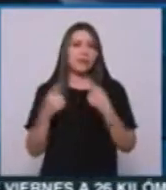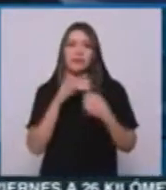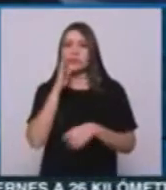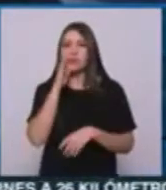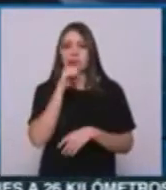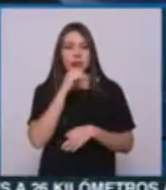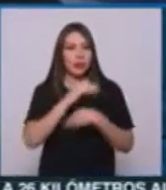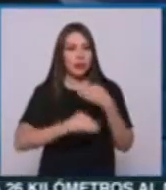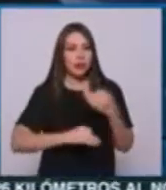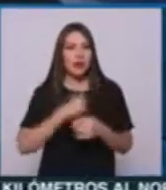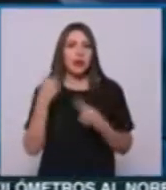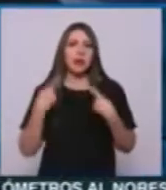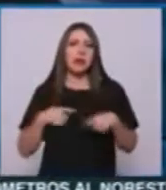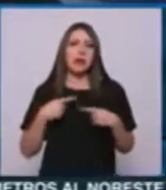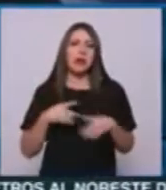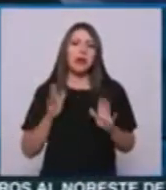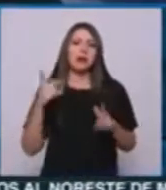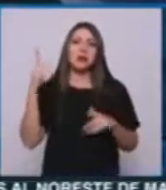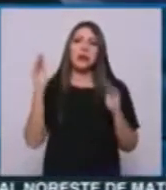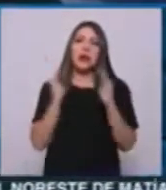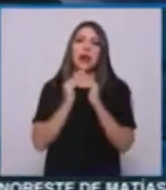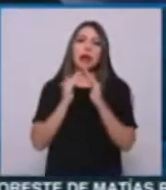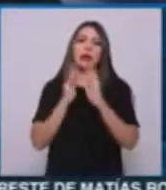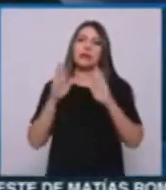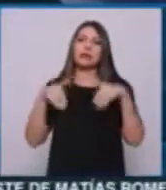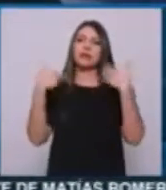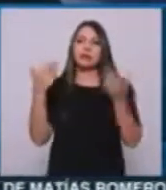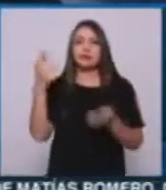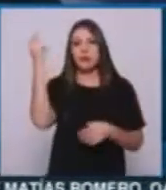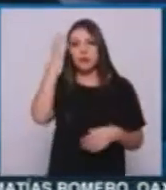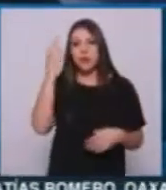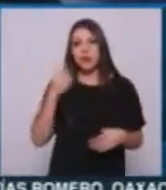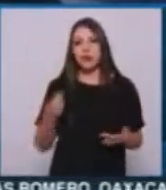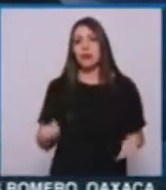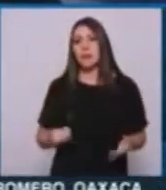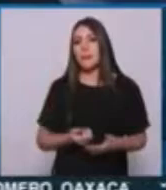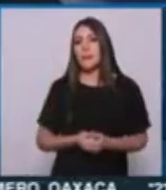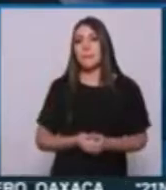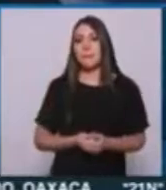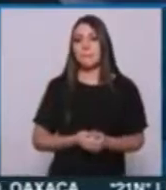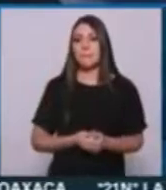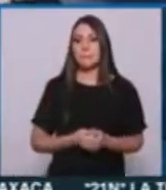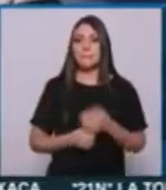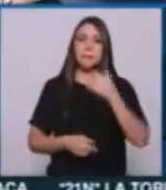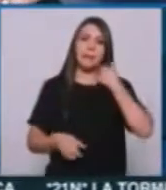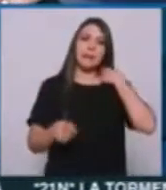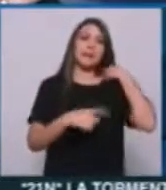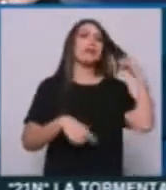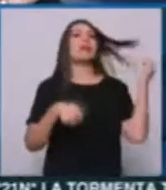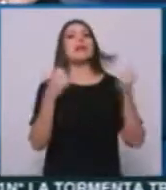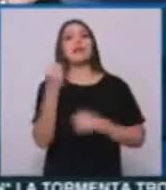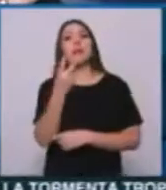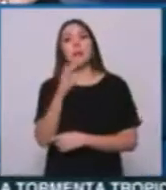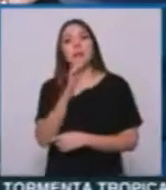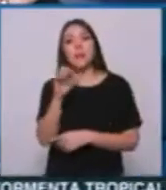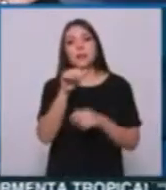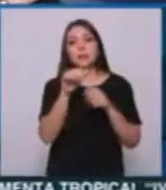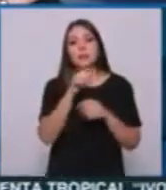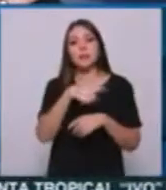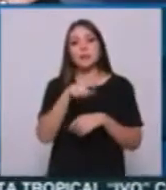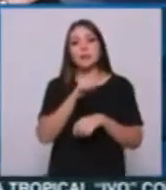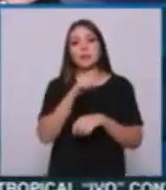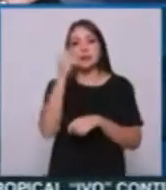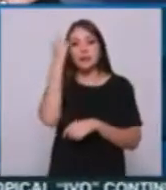llega maquillada desde sus hogares, pero pues a los que podamos, los 200 artistas maquillar, pues ahí vamos a